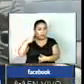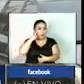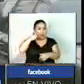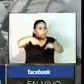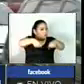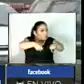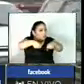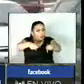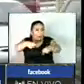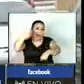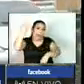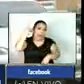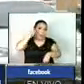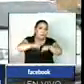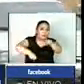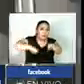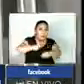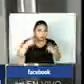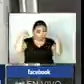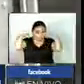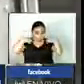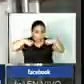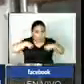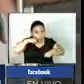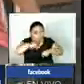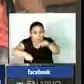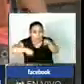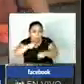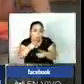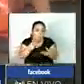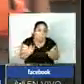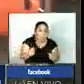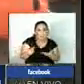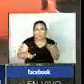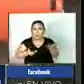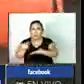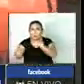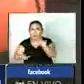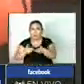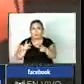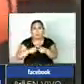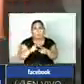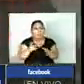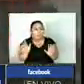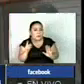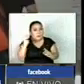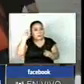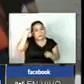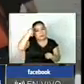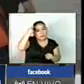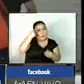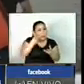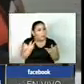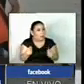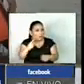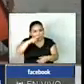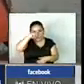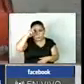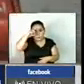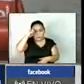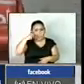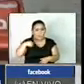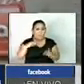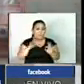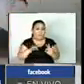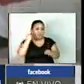calles con una bicicleta y un bolsón entregando los pocos pedidos que tenían la baja demanda los puso en la cuerda floja al punto de poner en